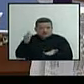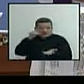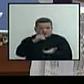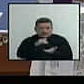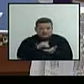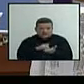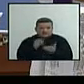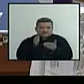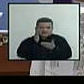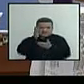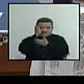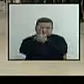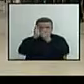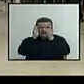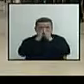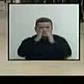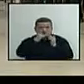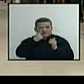casa paterna.